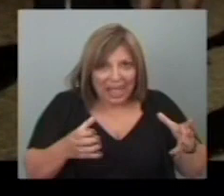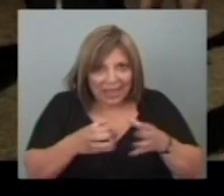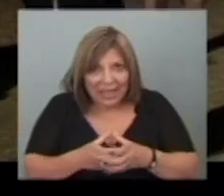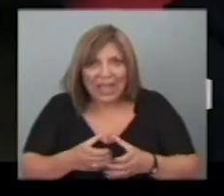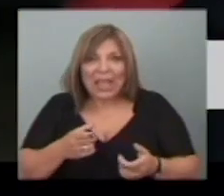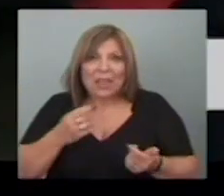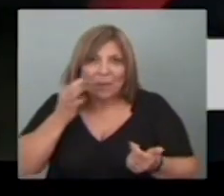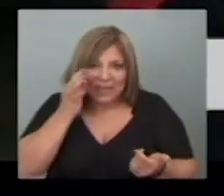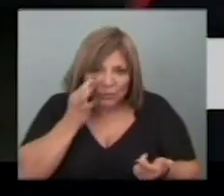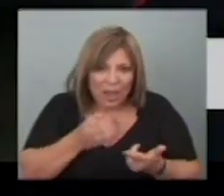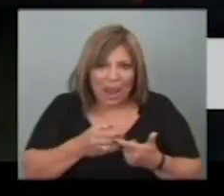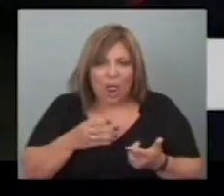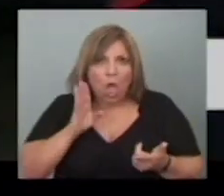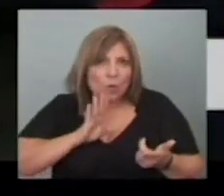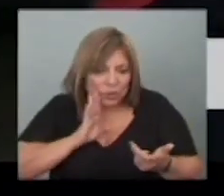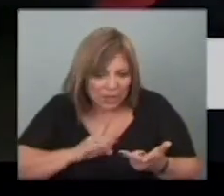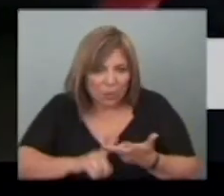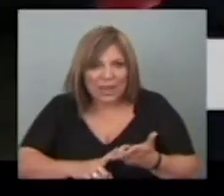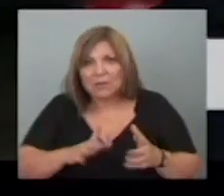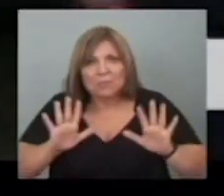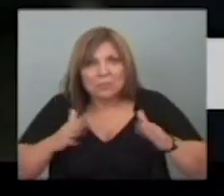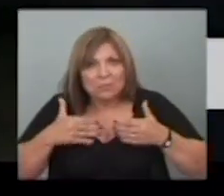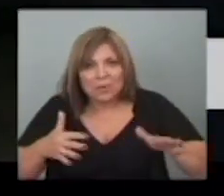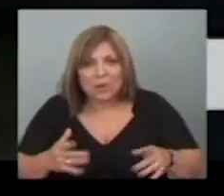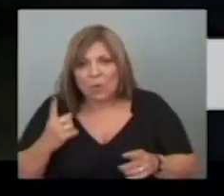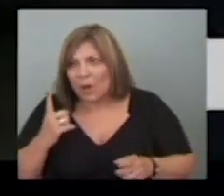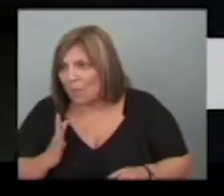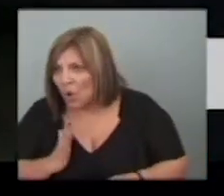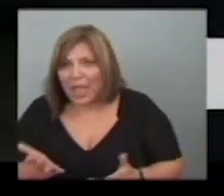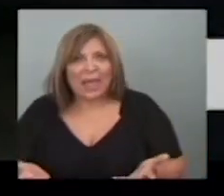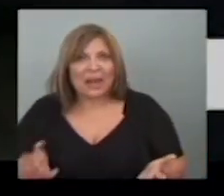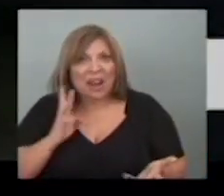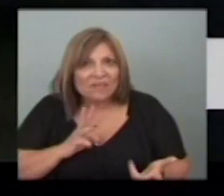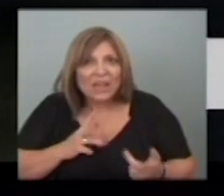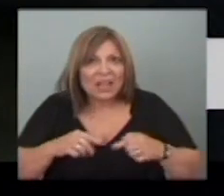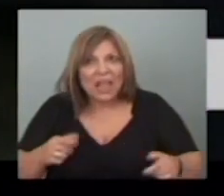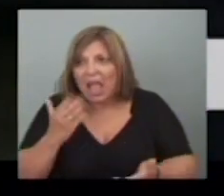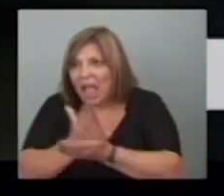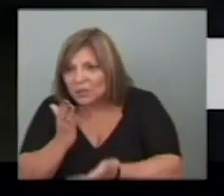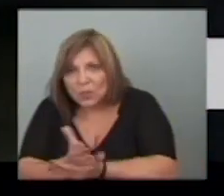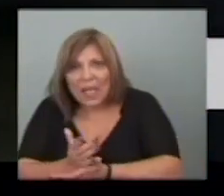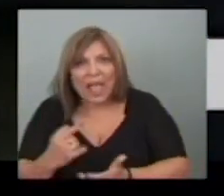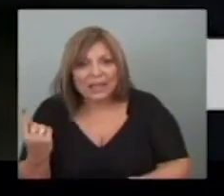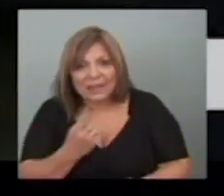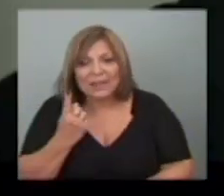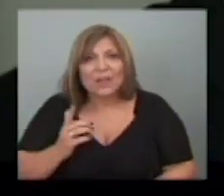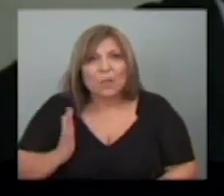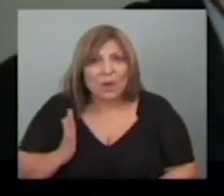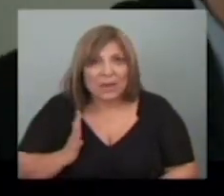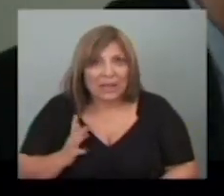heterosexual, bisexual, homosexual. Nuestra técnica es una mujer y la ayudante de la técnica es una chica